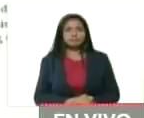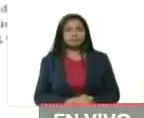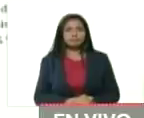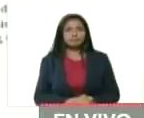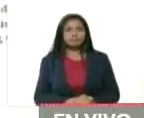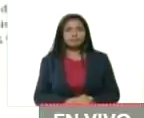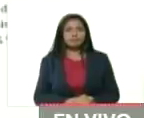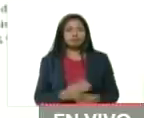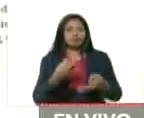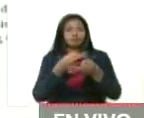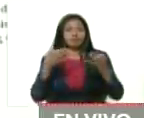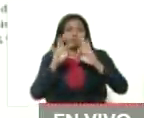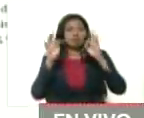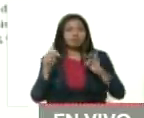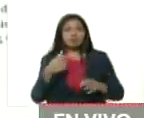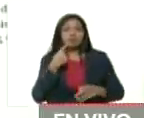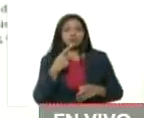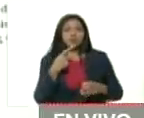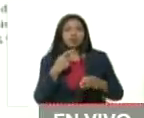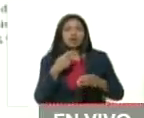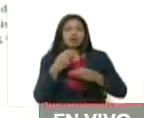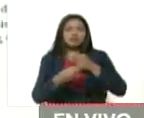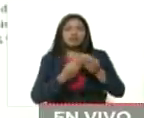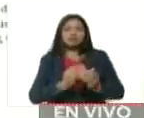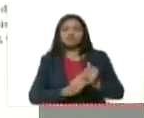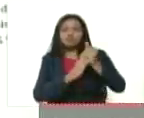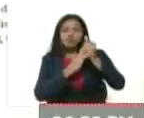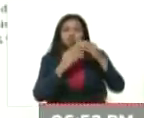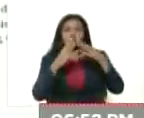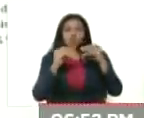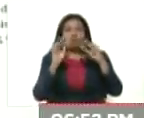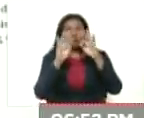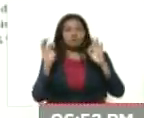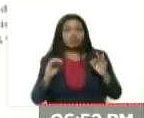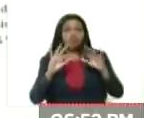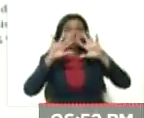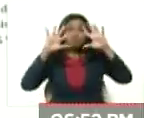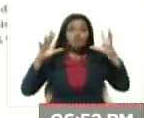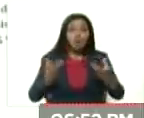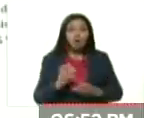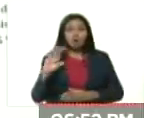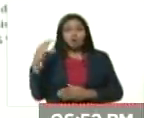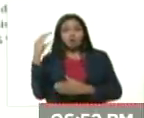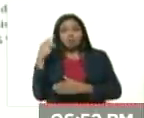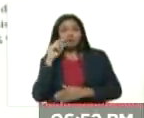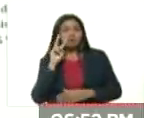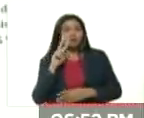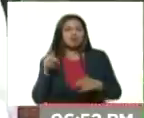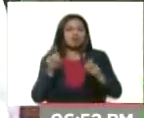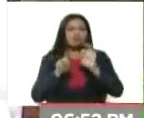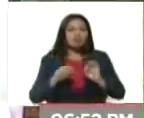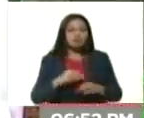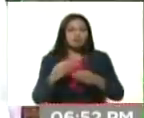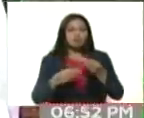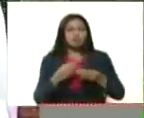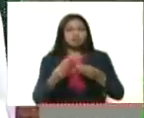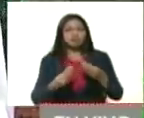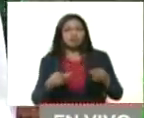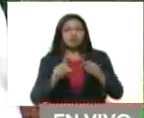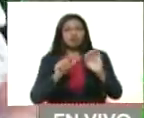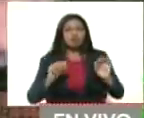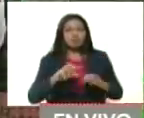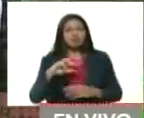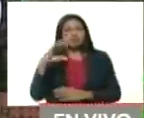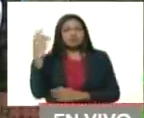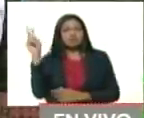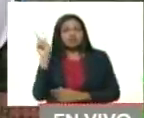que era una maravilla como se estaba manejando la pandemia en Colombia y que era un desastre, por supuesto, como se estaba manejando en